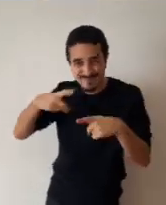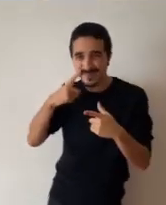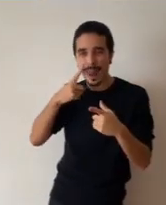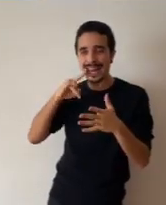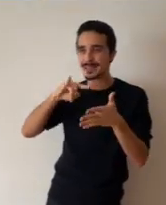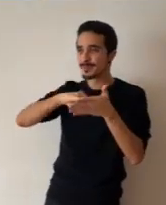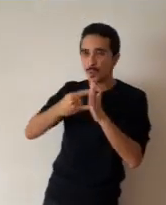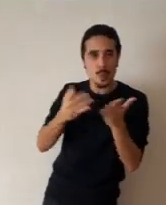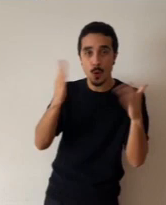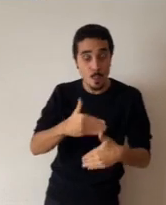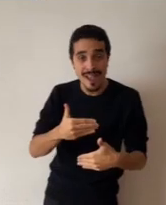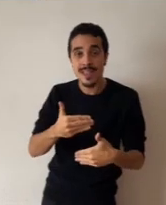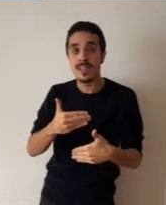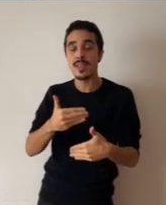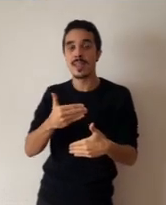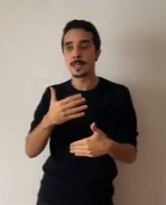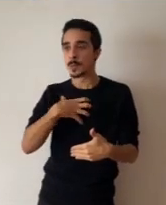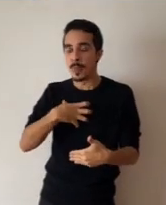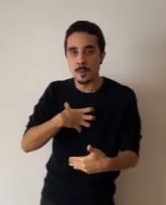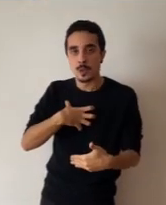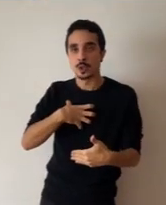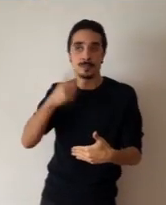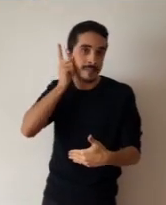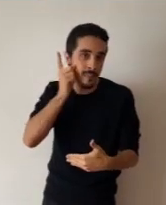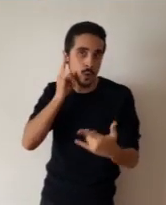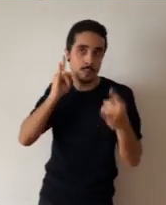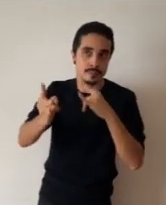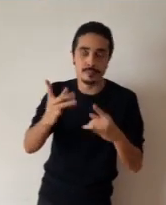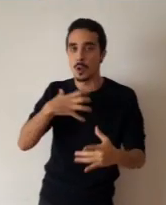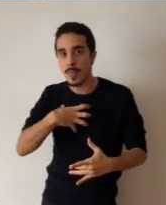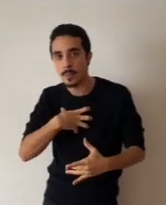pueden resolver o aquellas personas a las que no